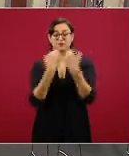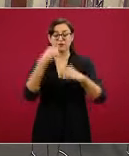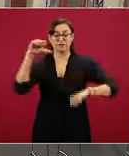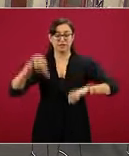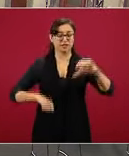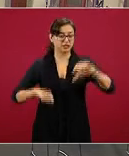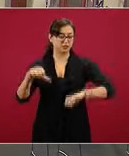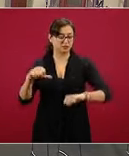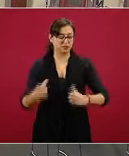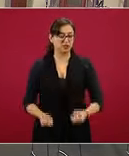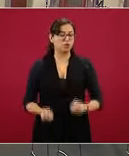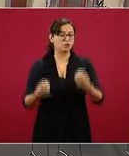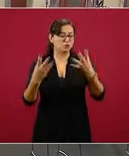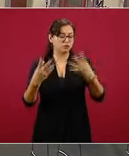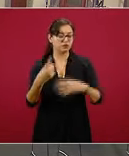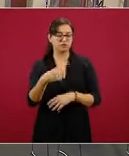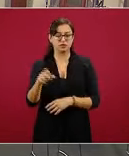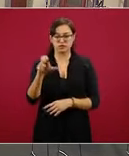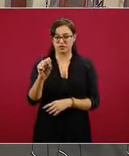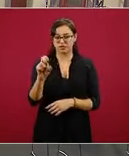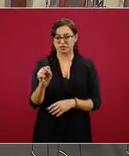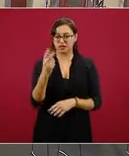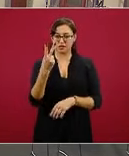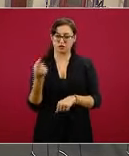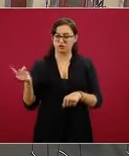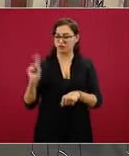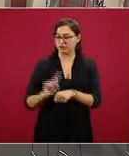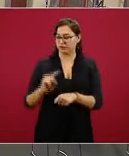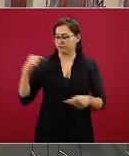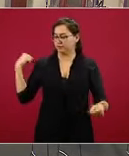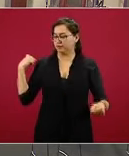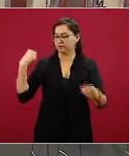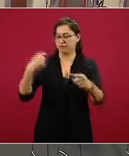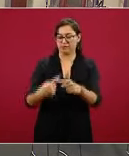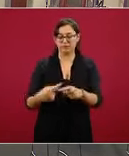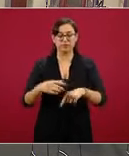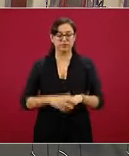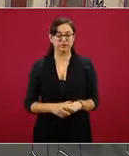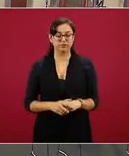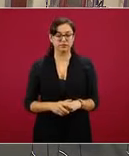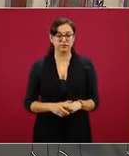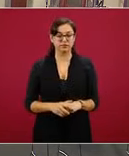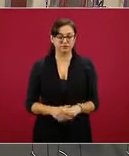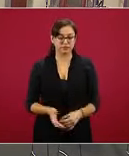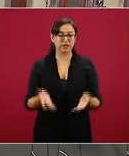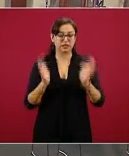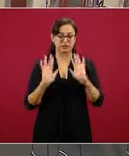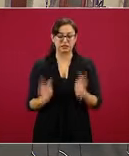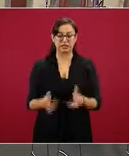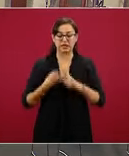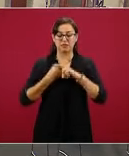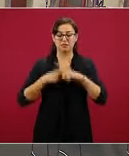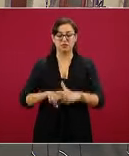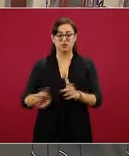nueva normalidad. Estamos iniciando la segunda semana ya del mes de